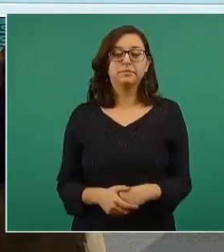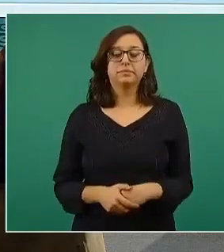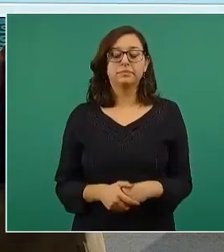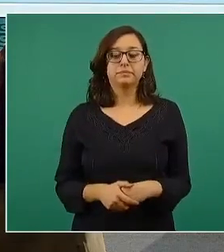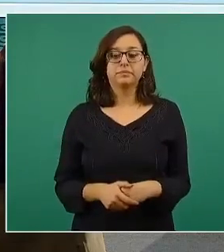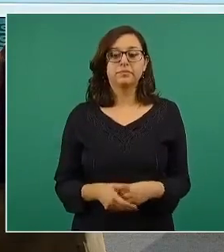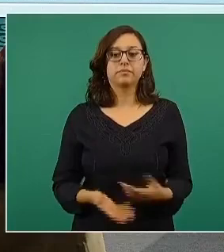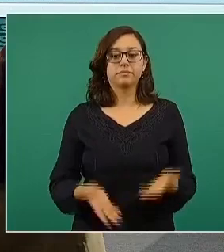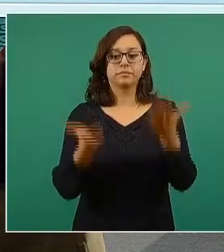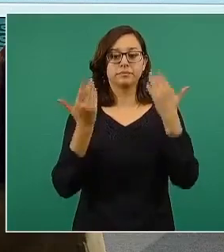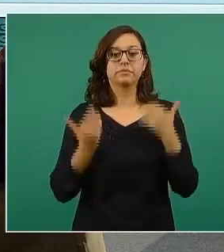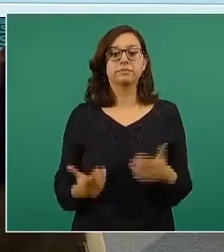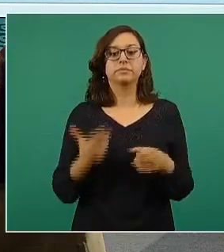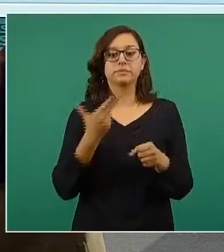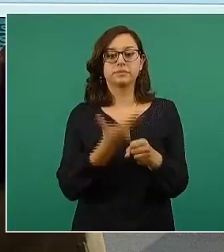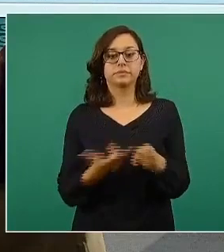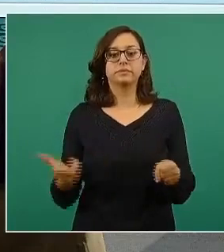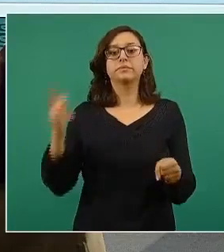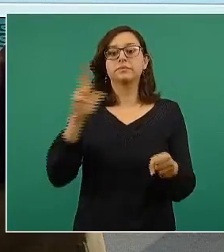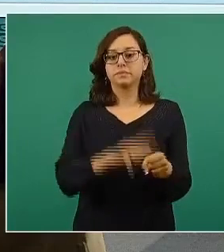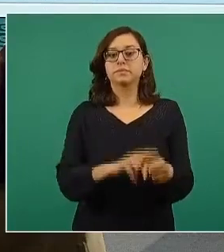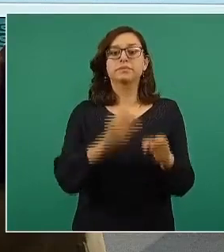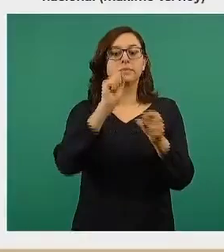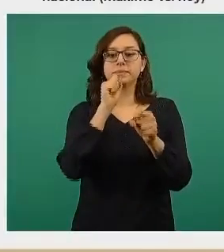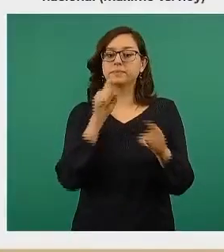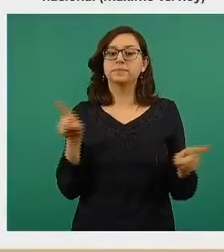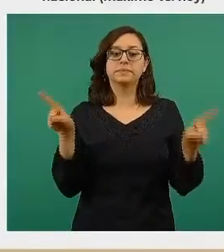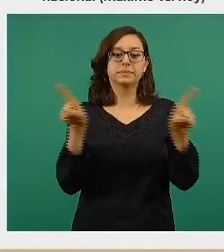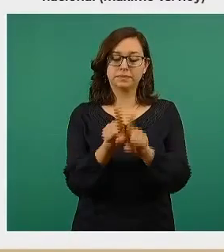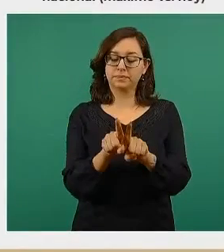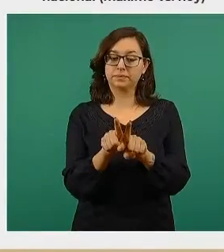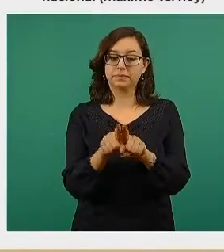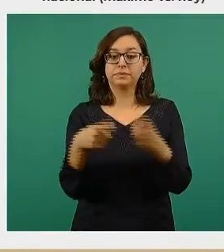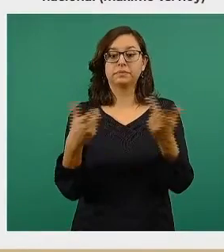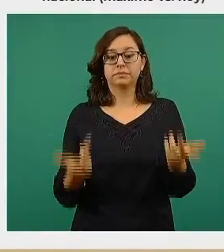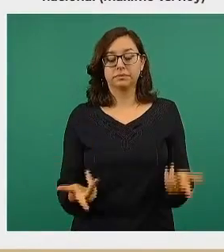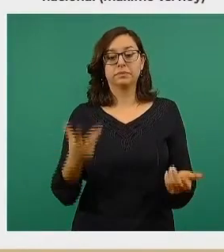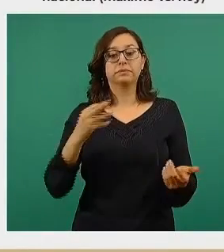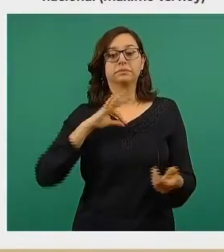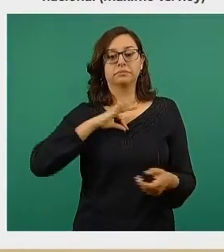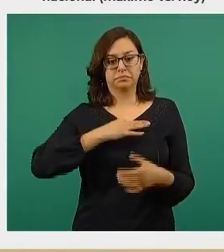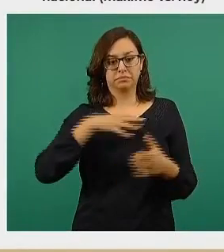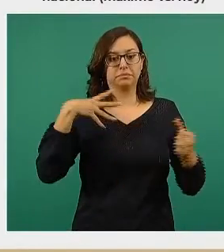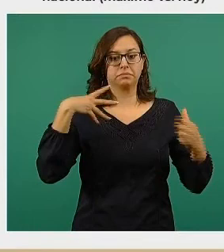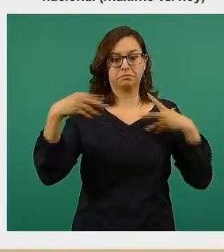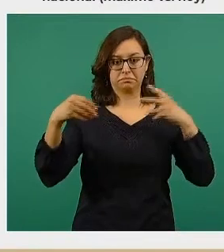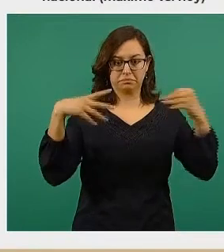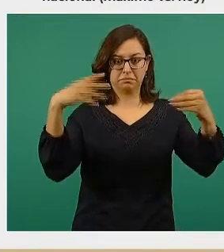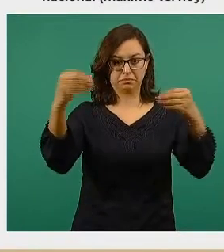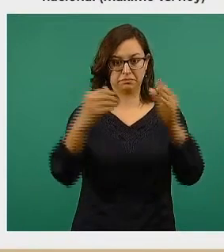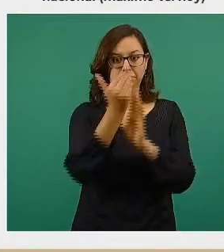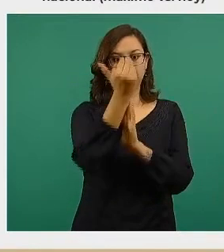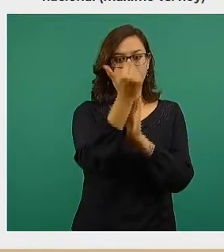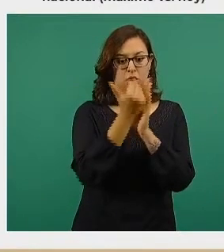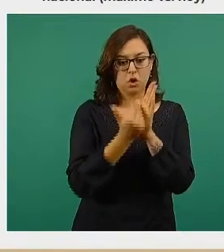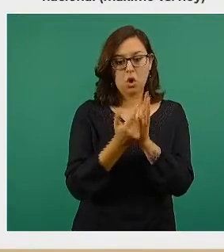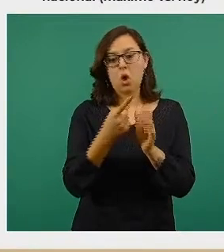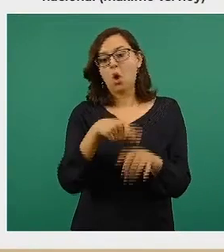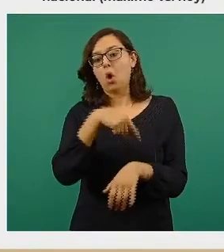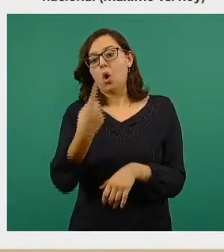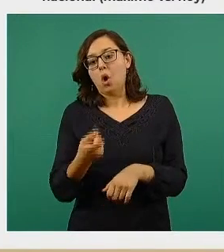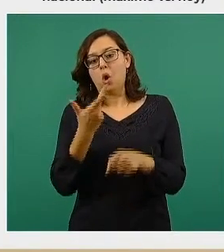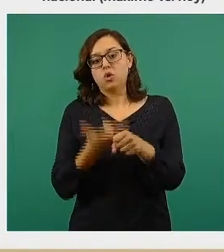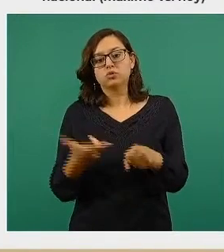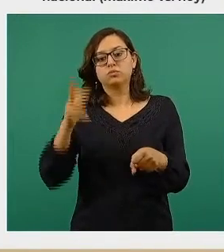Y el indicador de hospitalización, lo mismo, lo que nos revela es, por un lado, la actividad epidémica, por el otro lado, la capacidad